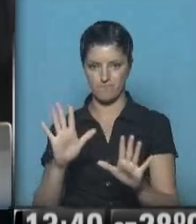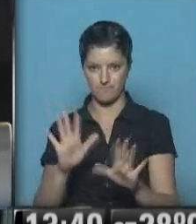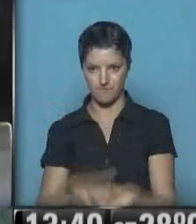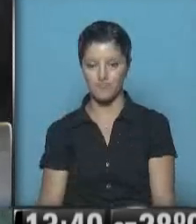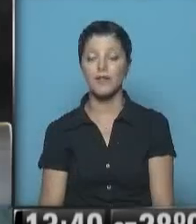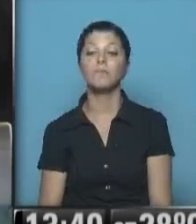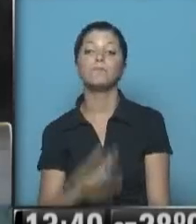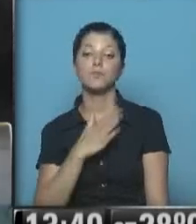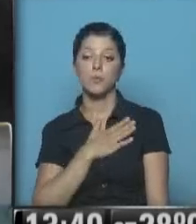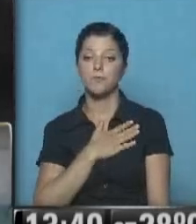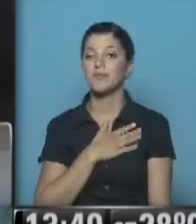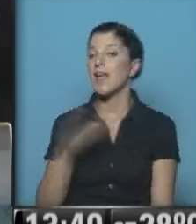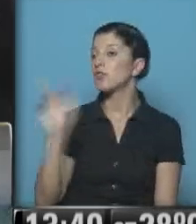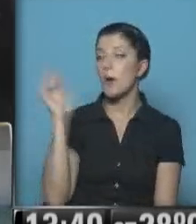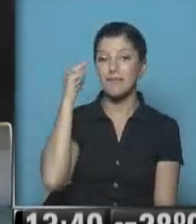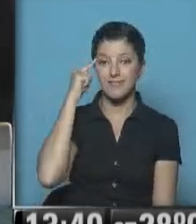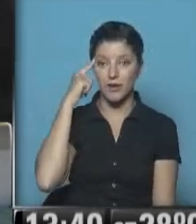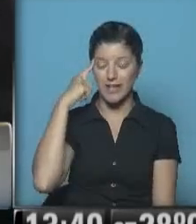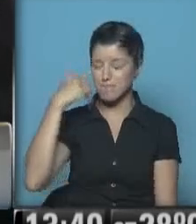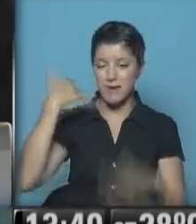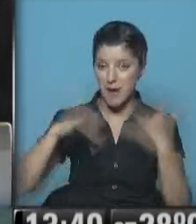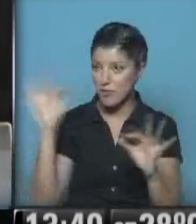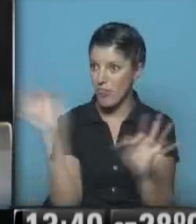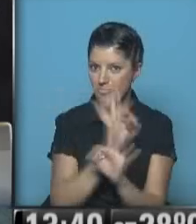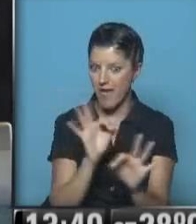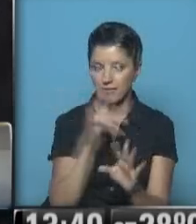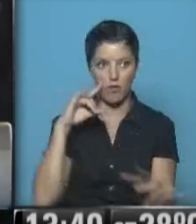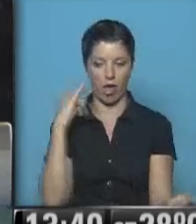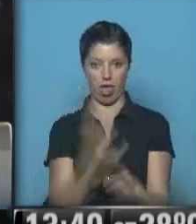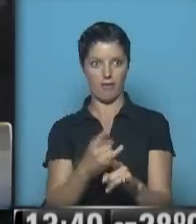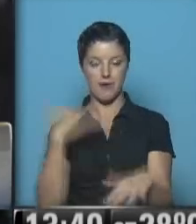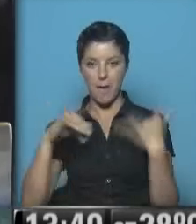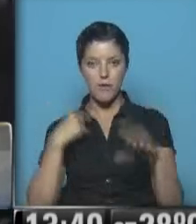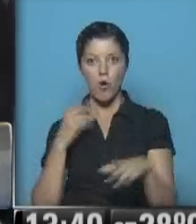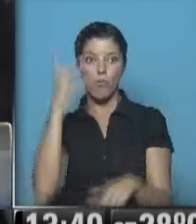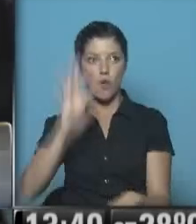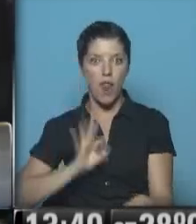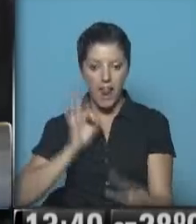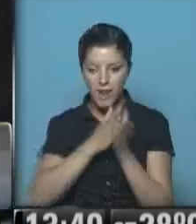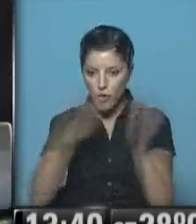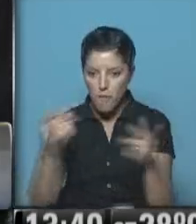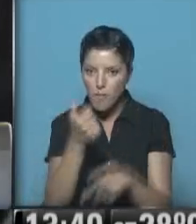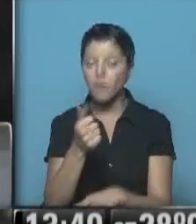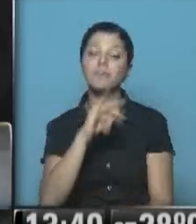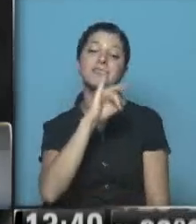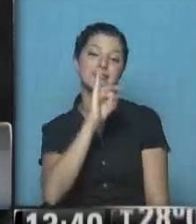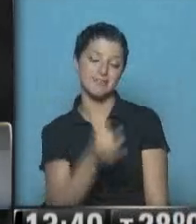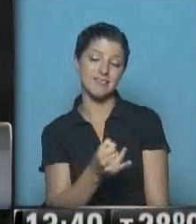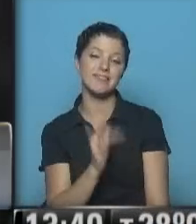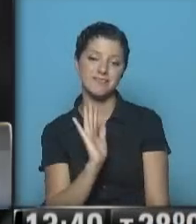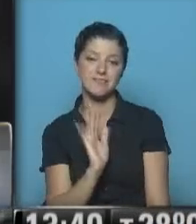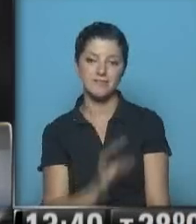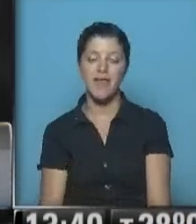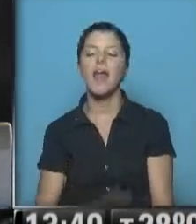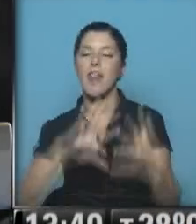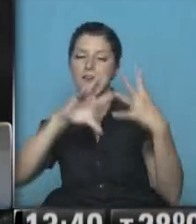fin. Yo, lo que nadie se imaginó que iba a ser tan rápido, me parece, de una manera así tan en un par de años. Y sí, bueno, de la forma que se dio,